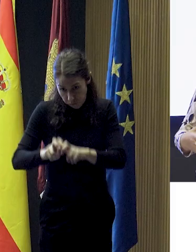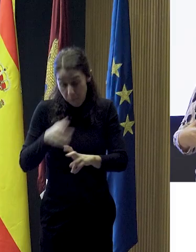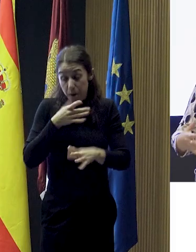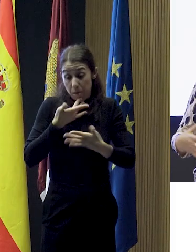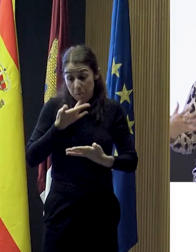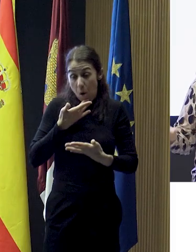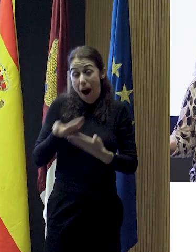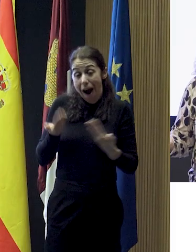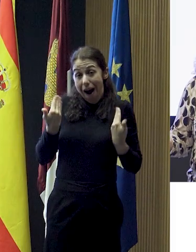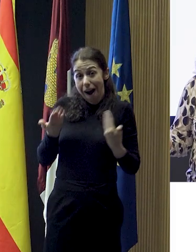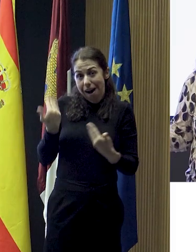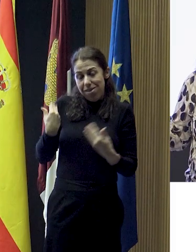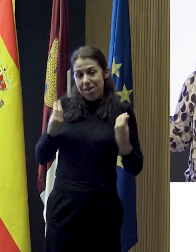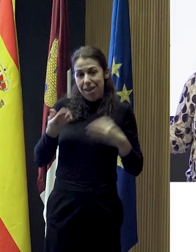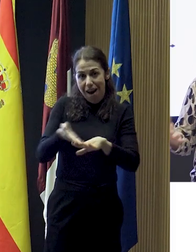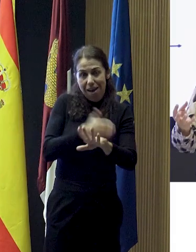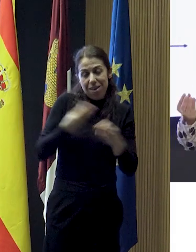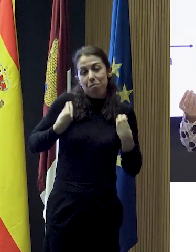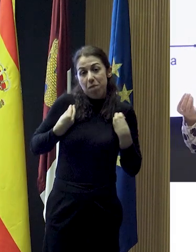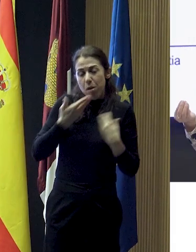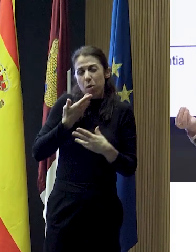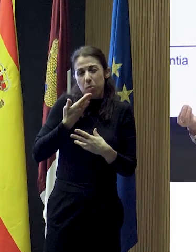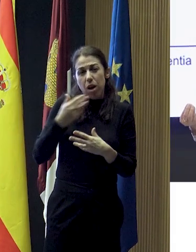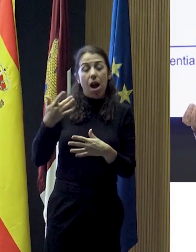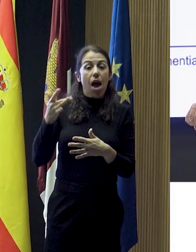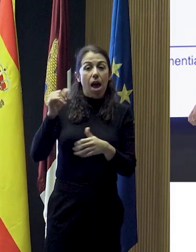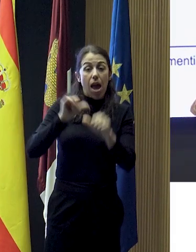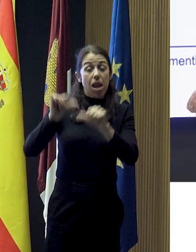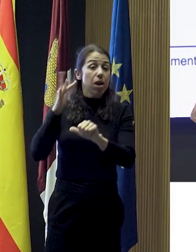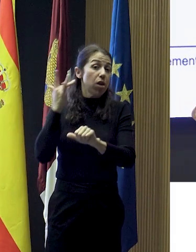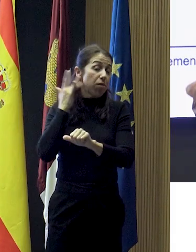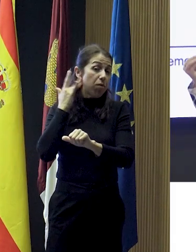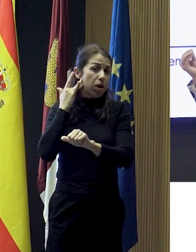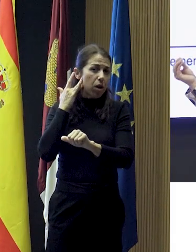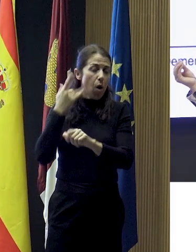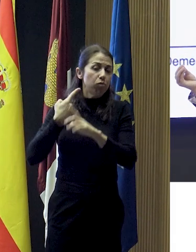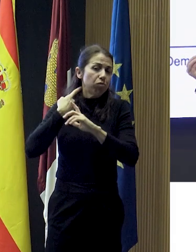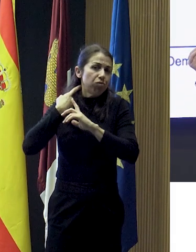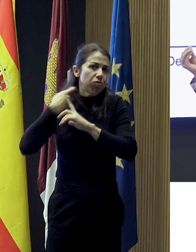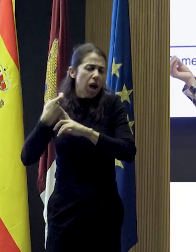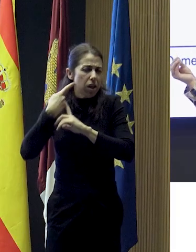que nos permiten hacerlo en líquido cefalorraquídeo, con lo cual podemos extraer el líquido cefalorraquídeo del paciente y